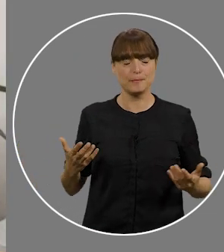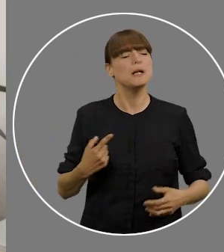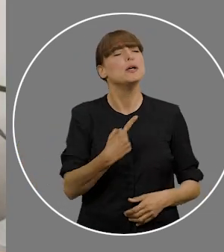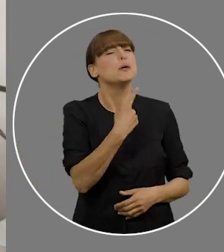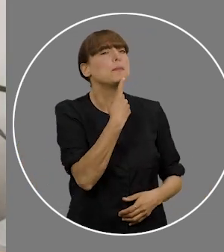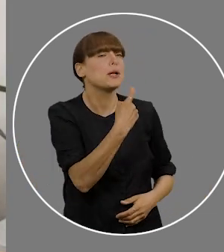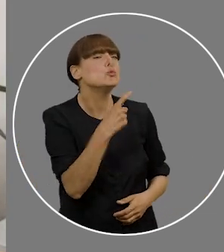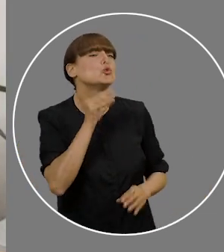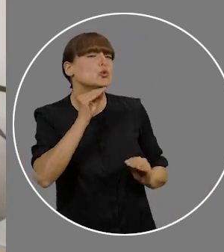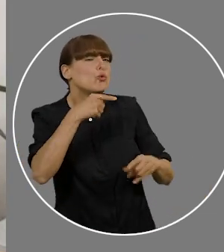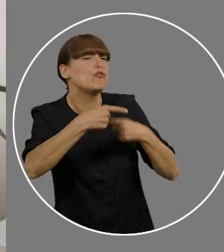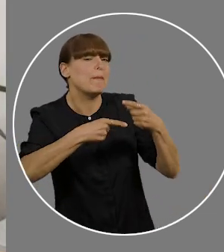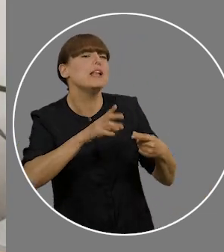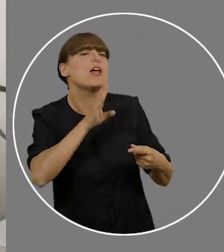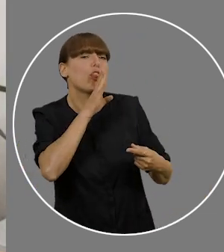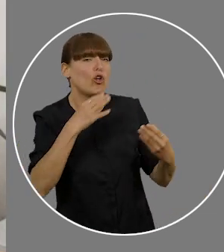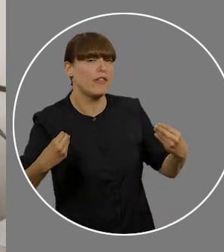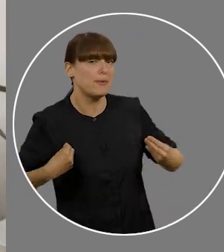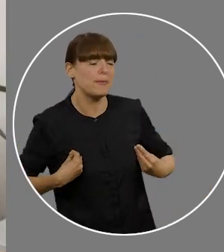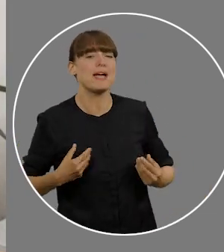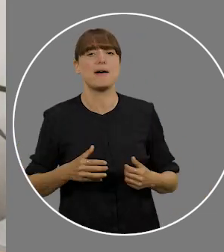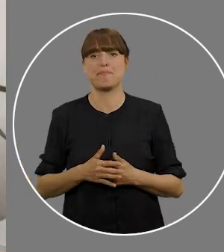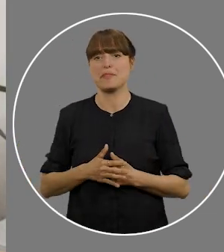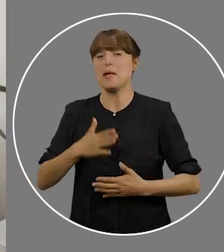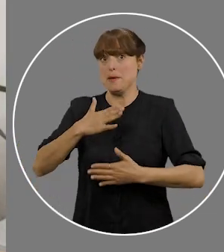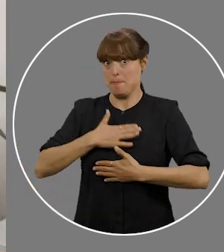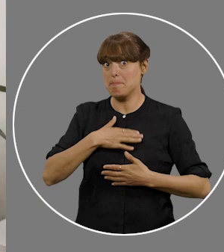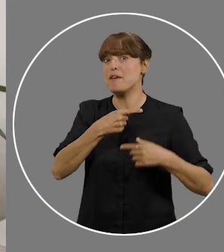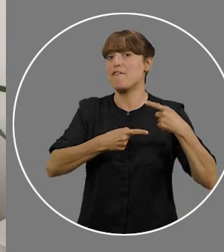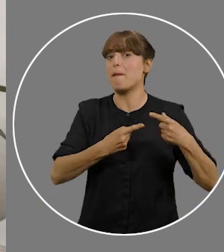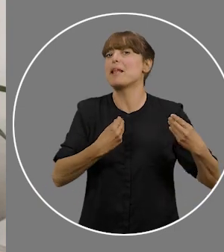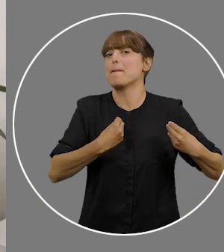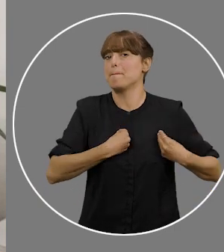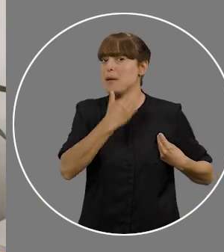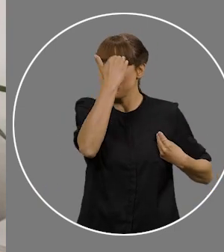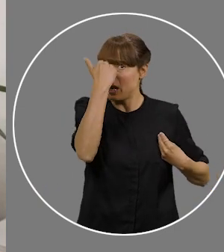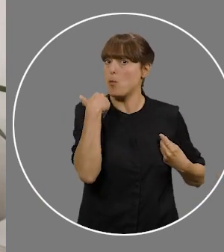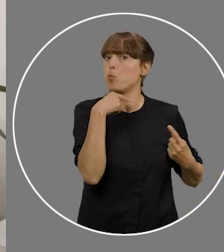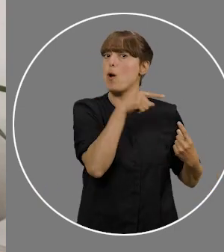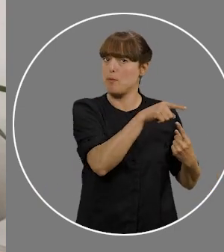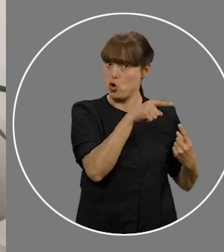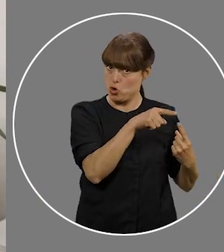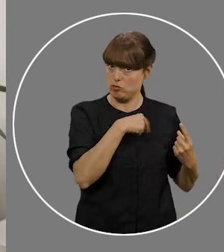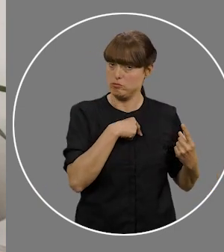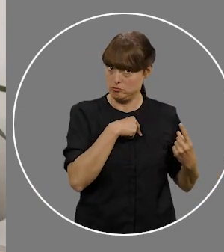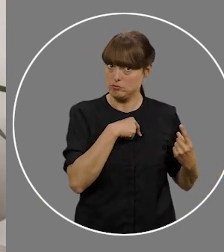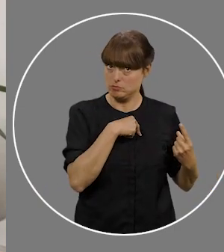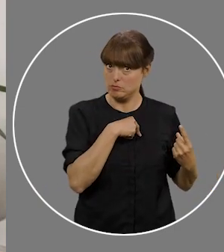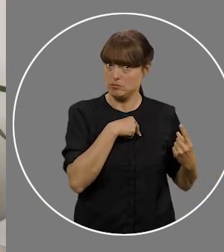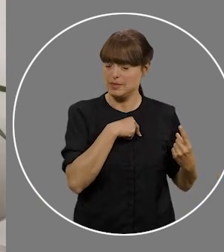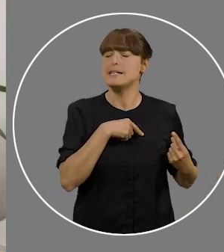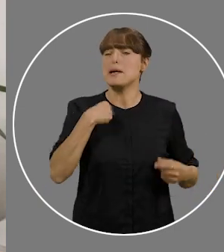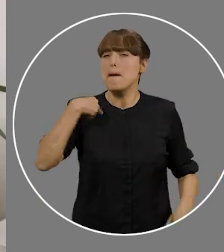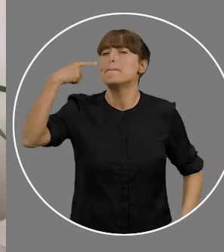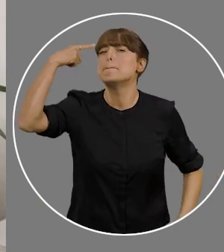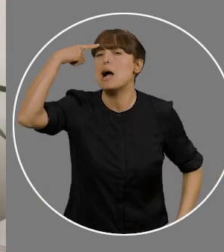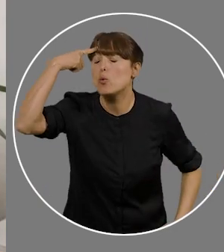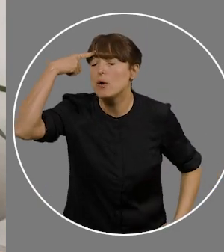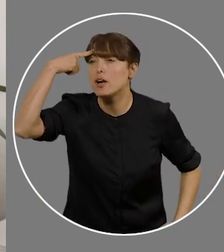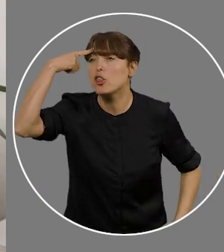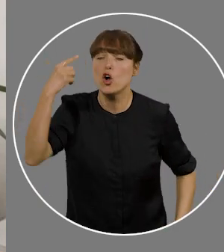pueblo. Y ellos, pues, el de su hija, el Antonio, su madre estaba en